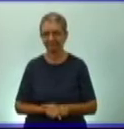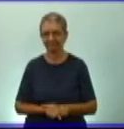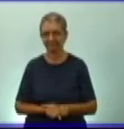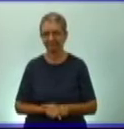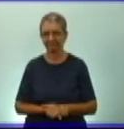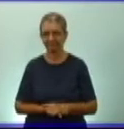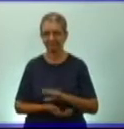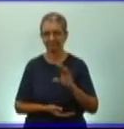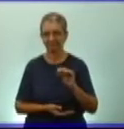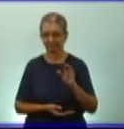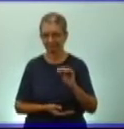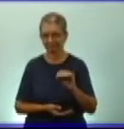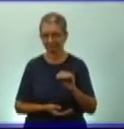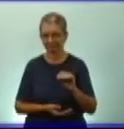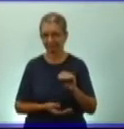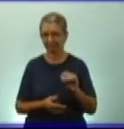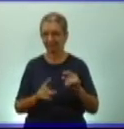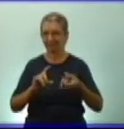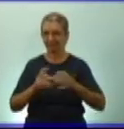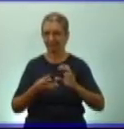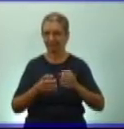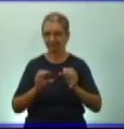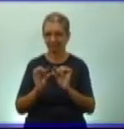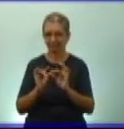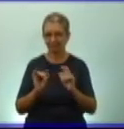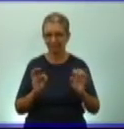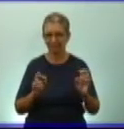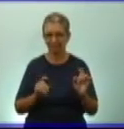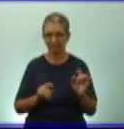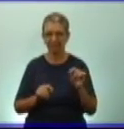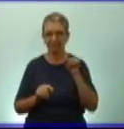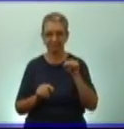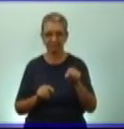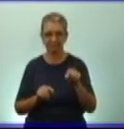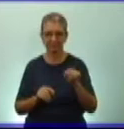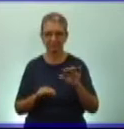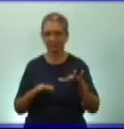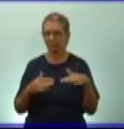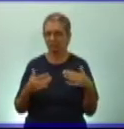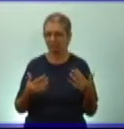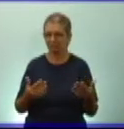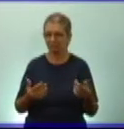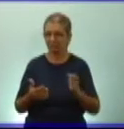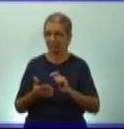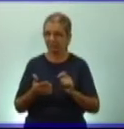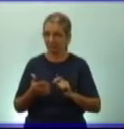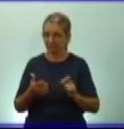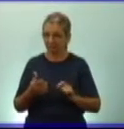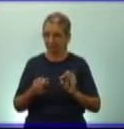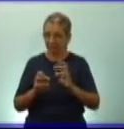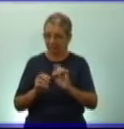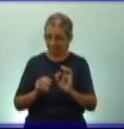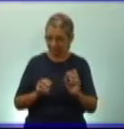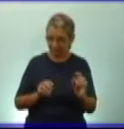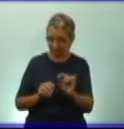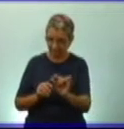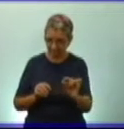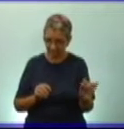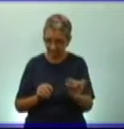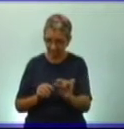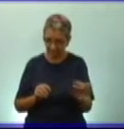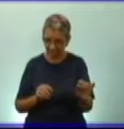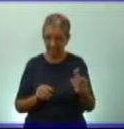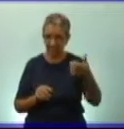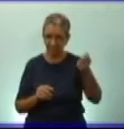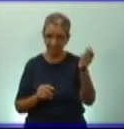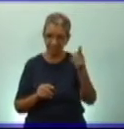Dice el ejercicio, dada las fórmulas químicas de los siguientes óxidos. Y lo más importante es que copien las fórmulas químicas porque en la respuesta de los